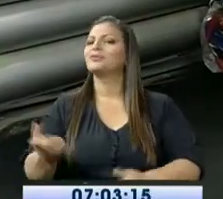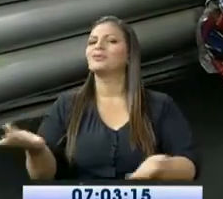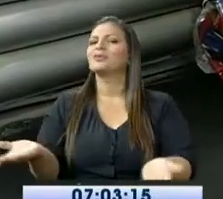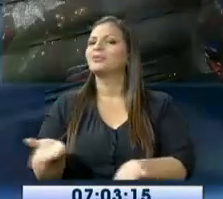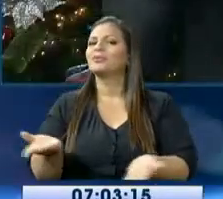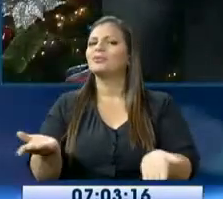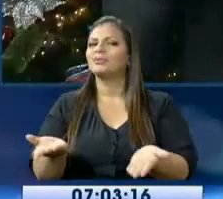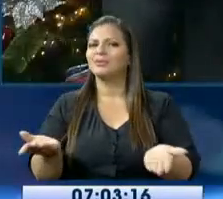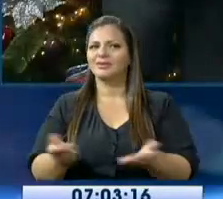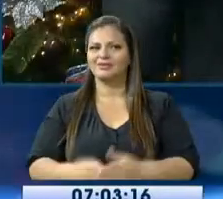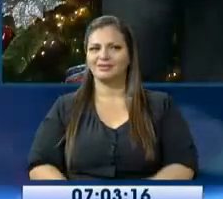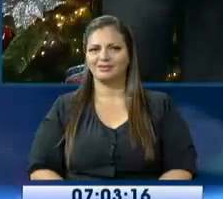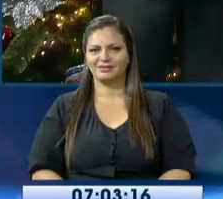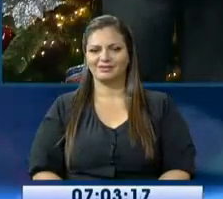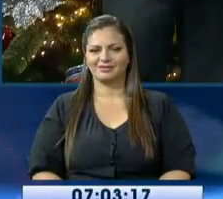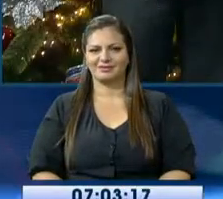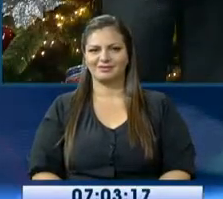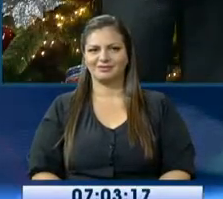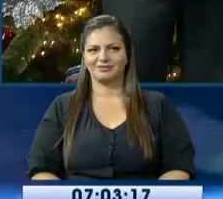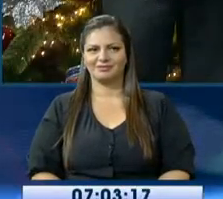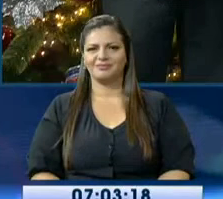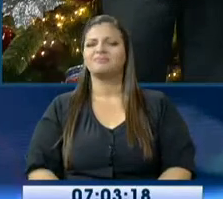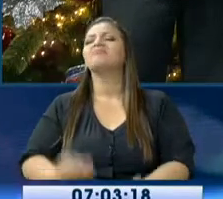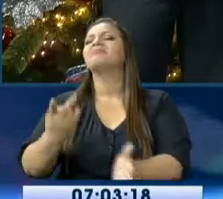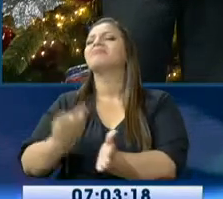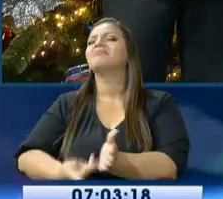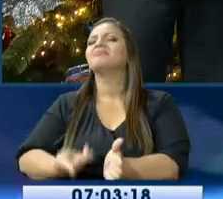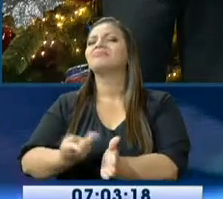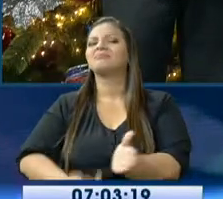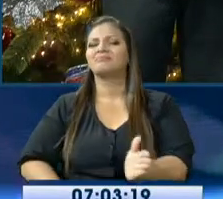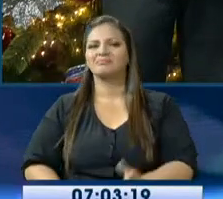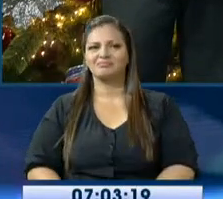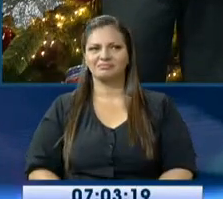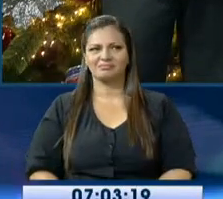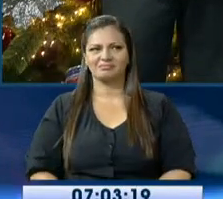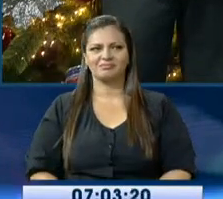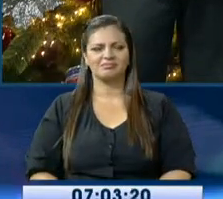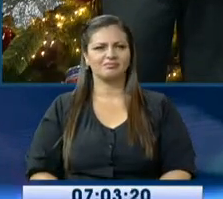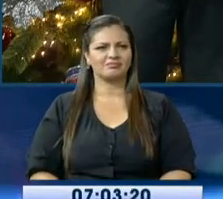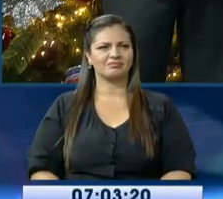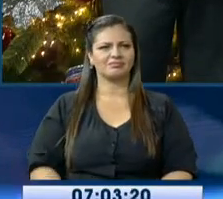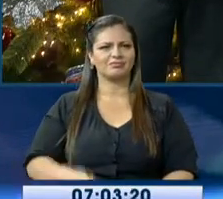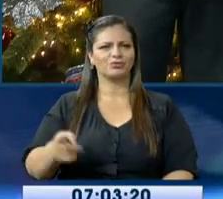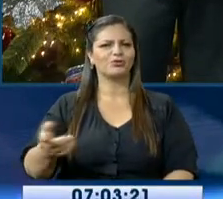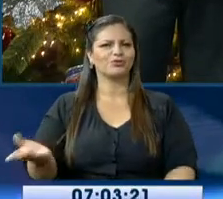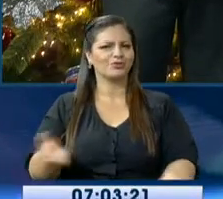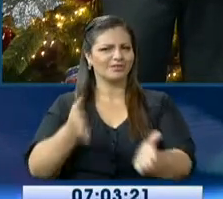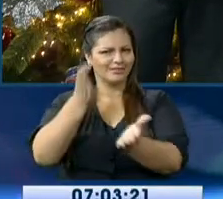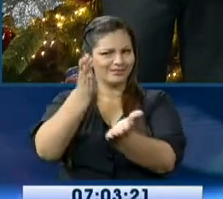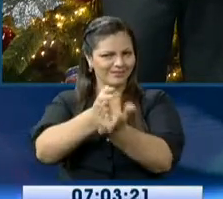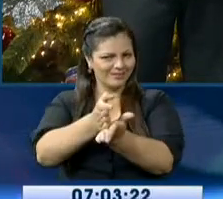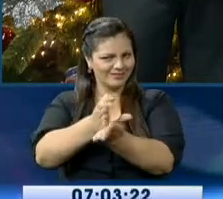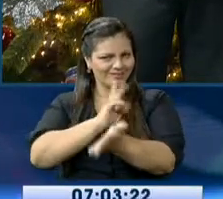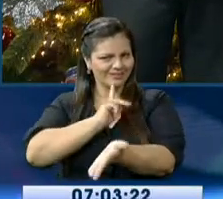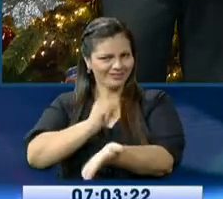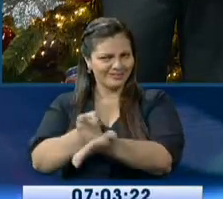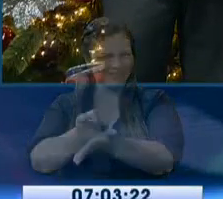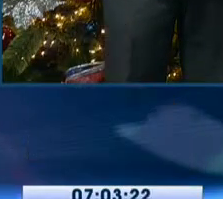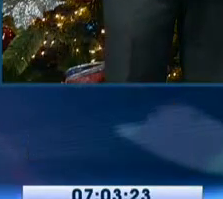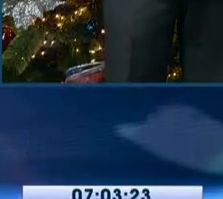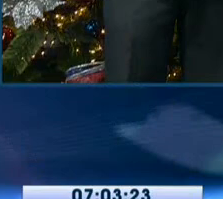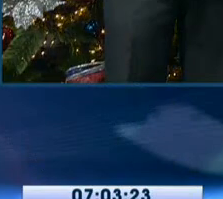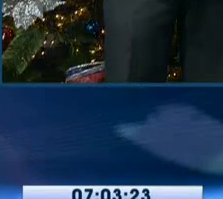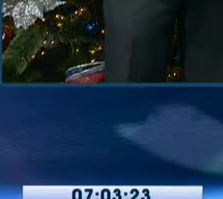encuentras exactamente a esta hora de la mañana y cuál es tu reporte? Me huele que estás en el terminal, ¿o me equivoco?